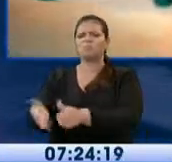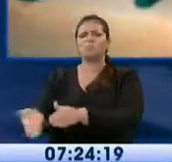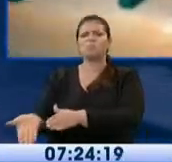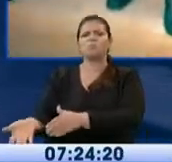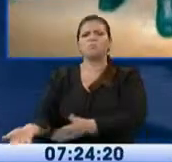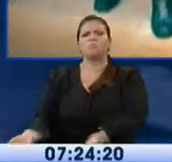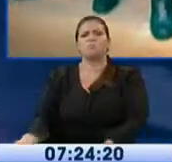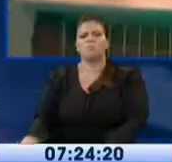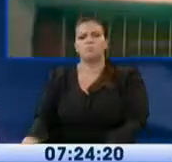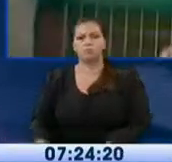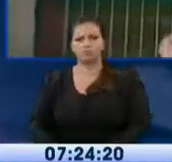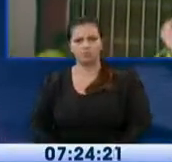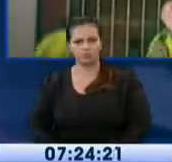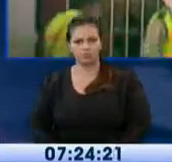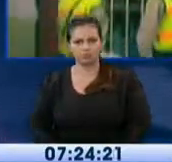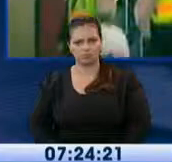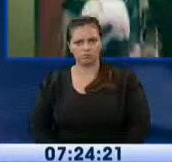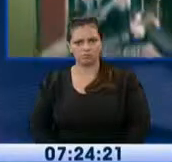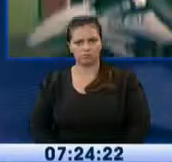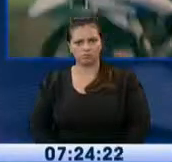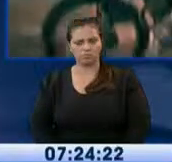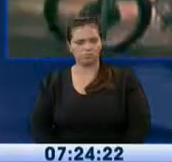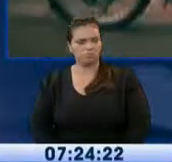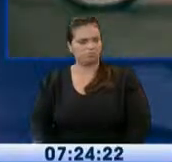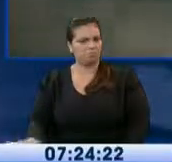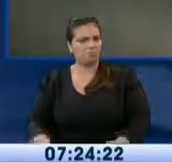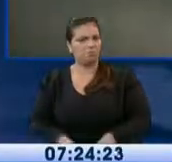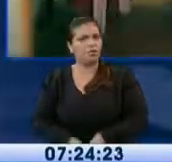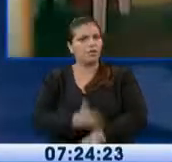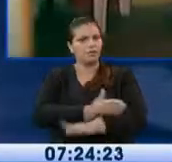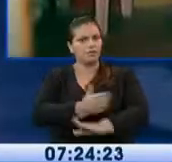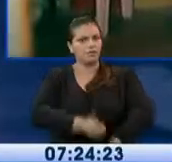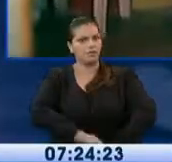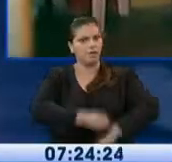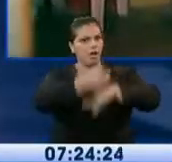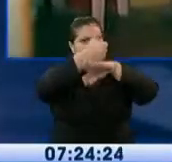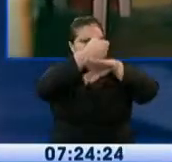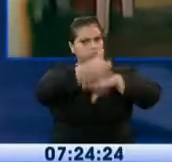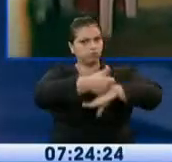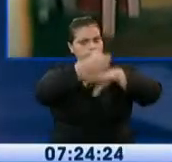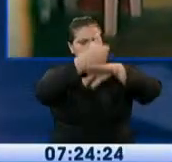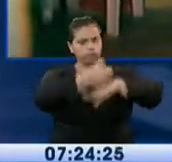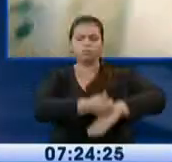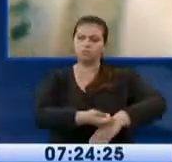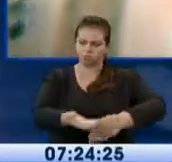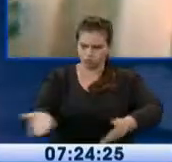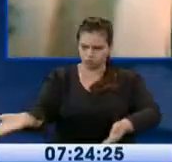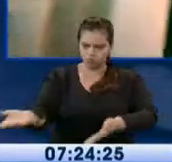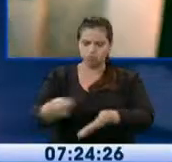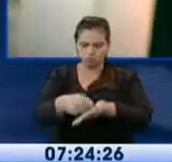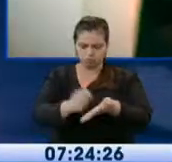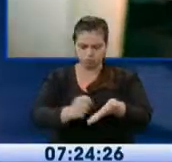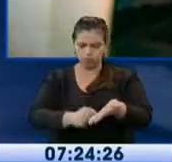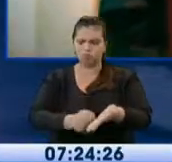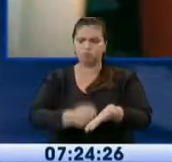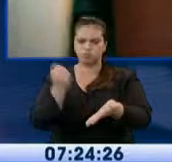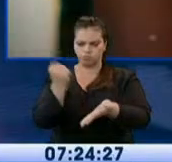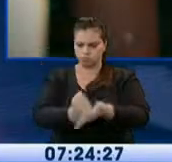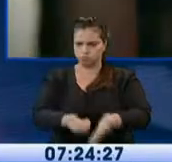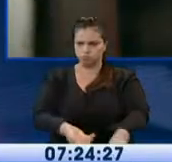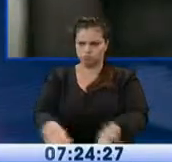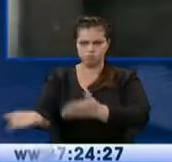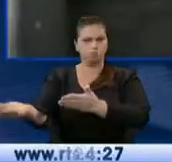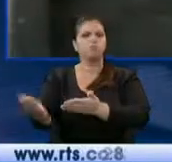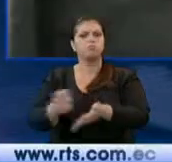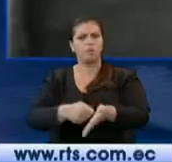ni permisos. ¿Cómo funcionaba? Y claro, los responsables ahora por los techos. Y el muchacho bien muerto.